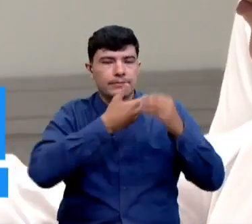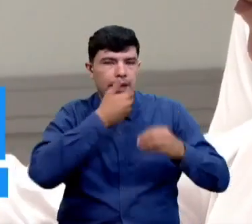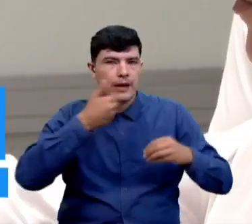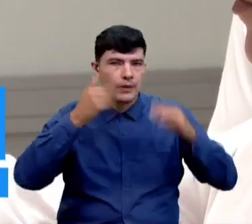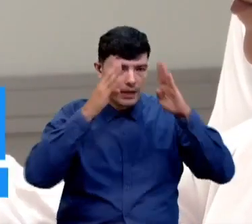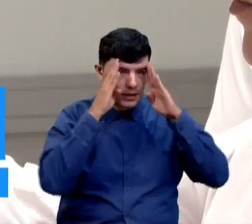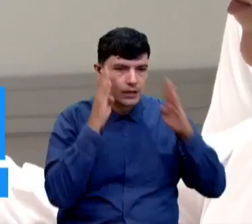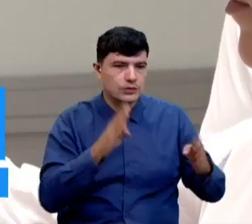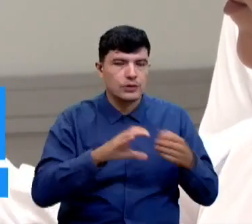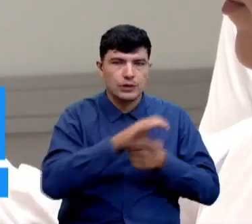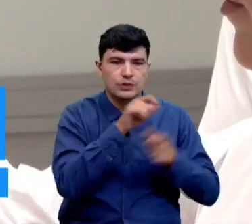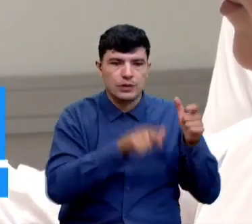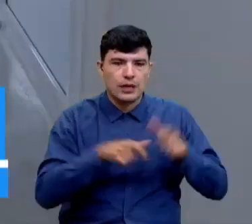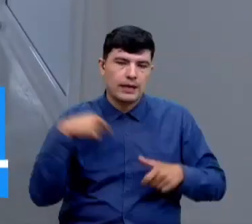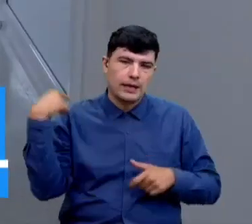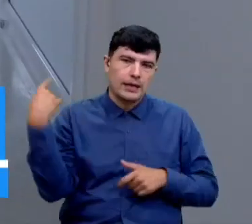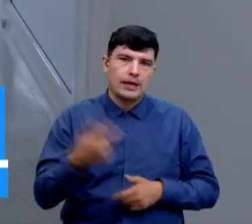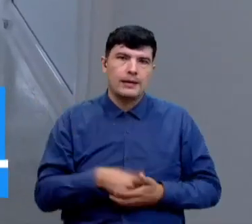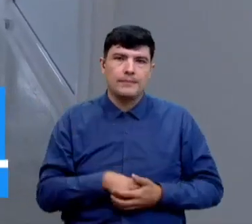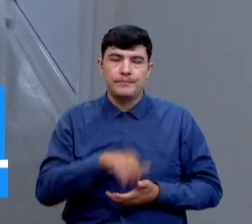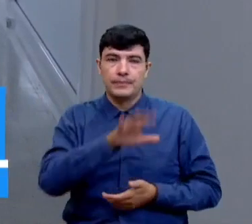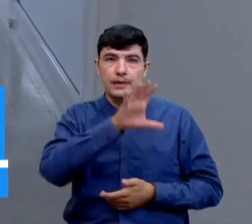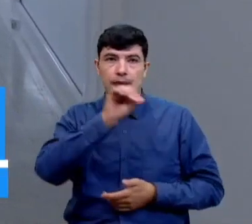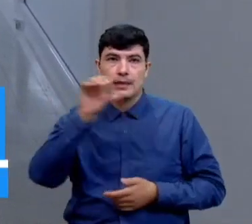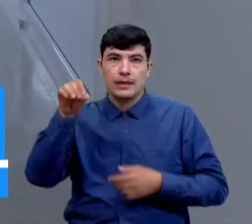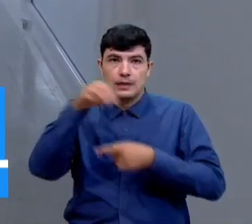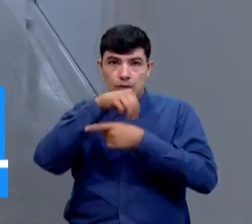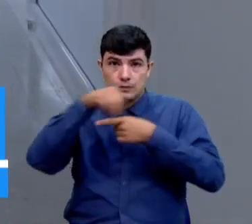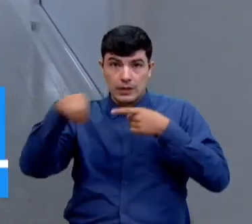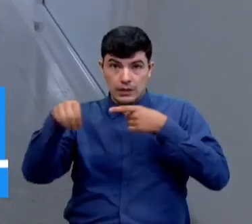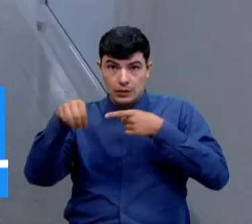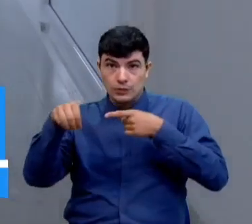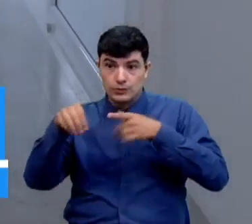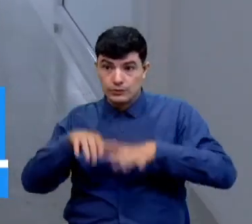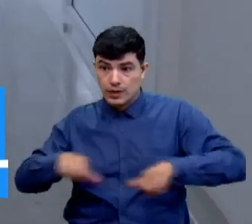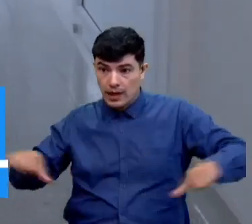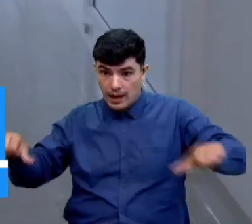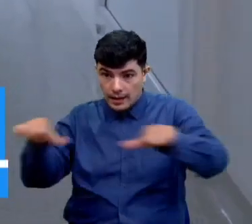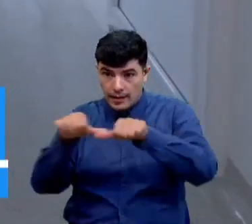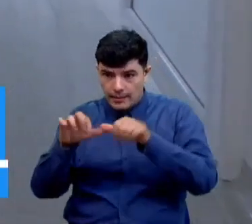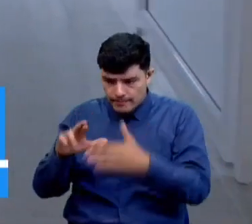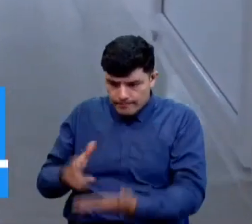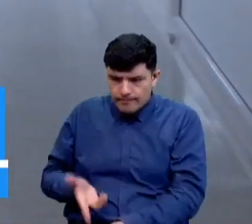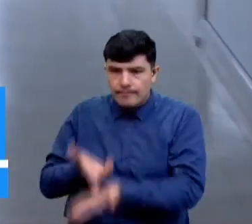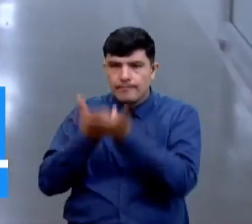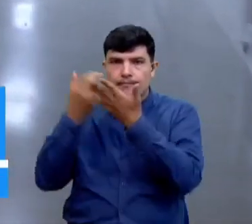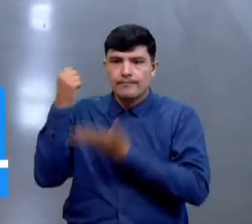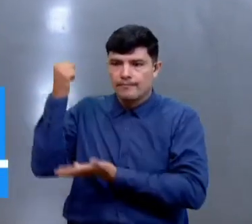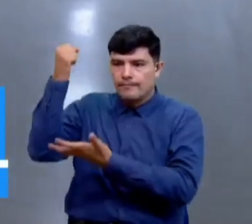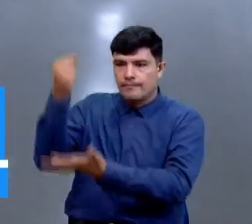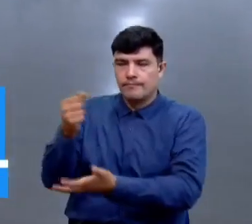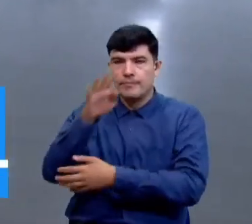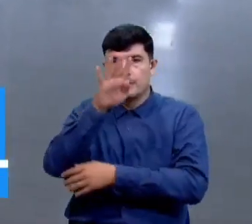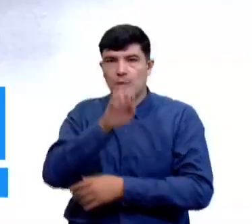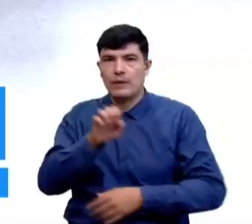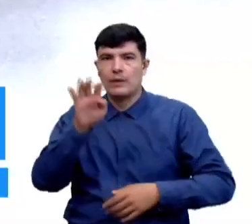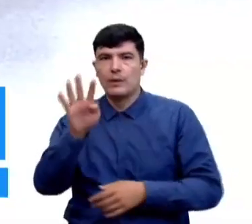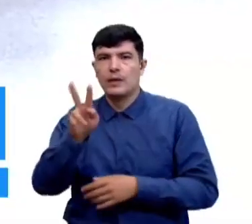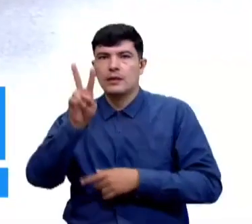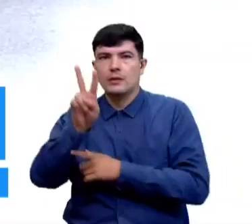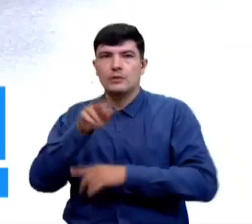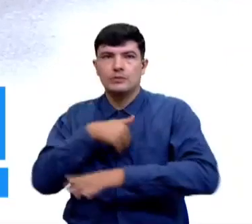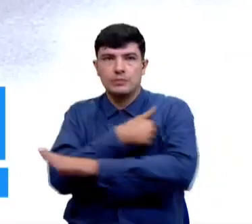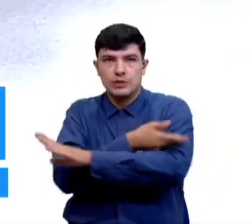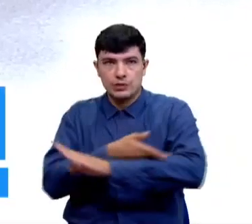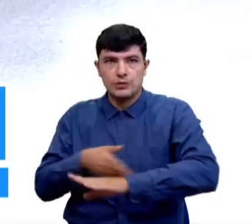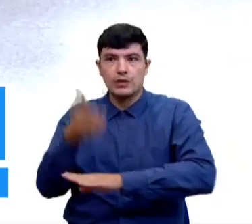nuestros usuarios y a nuestros pacientes más de 500 metros de área recuperados que hoy nos permiten anunciar una inversión más de 942 millones de